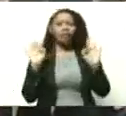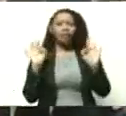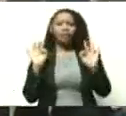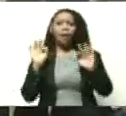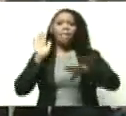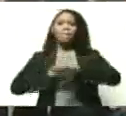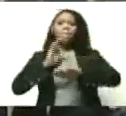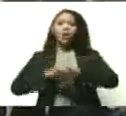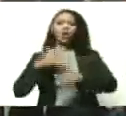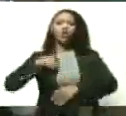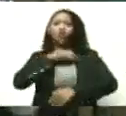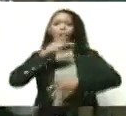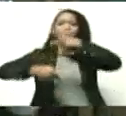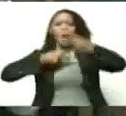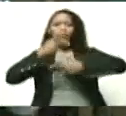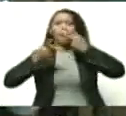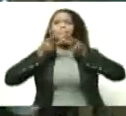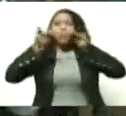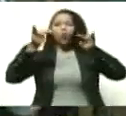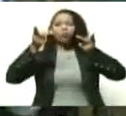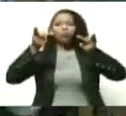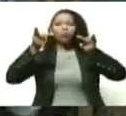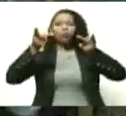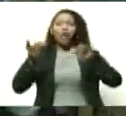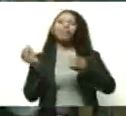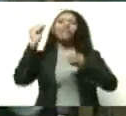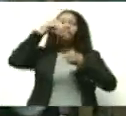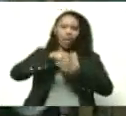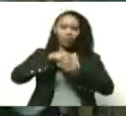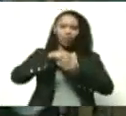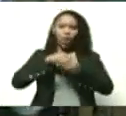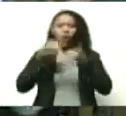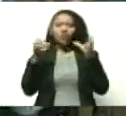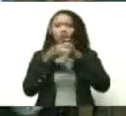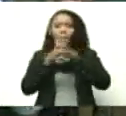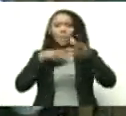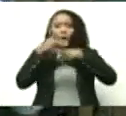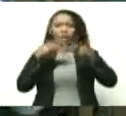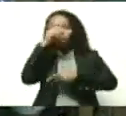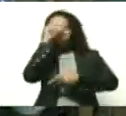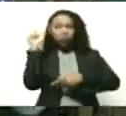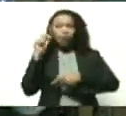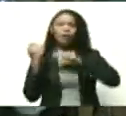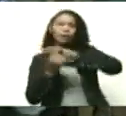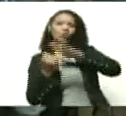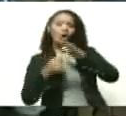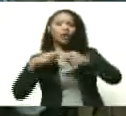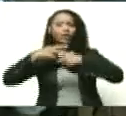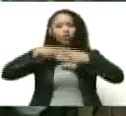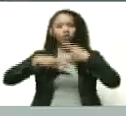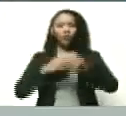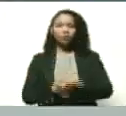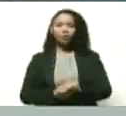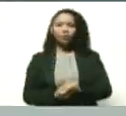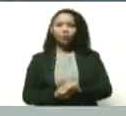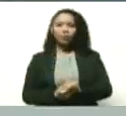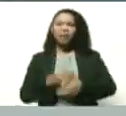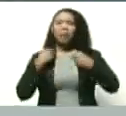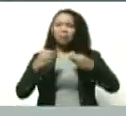lo tanto, las políticas públicas dentro del partido y de la institucionalidad revolucionaria es